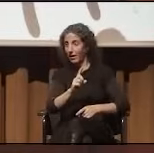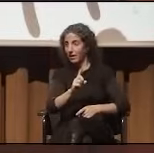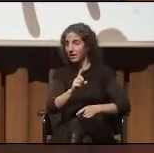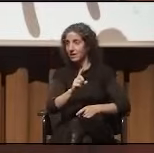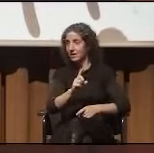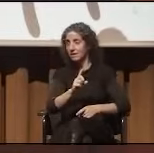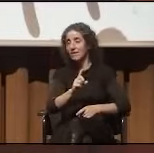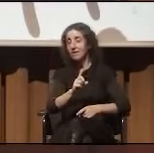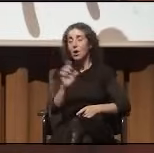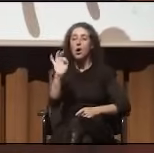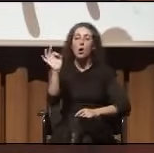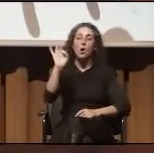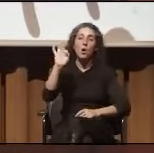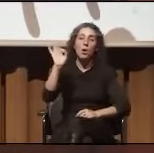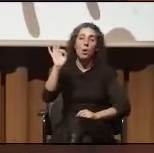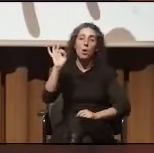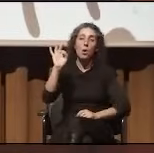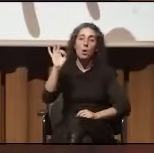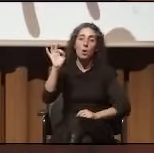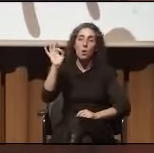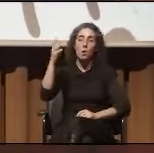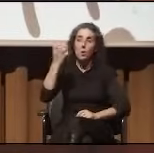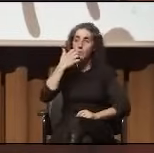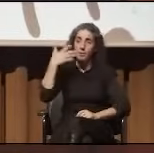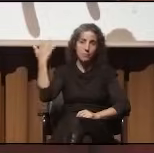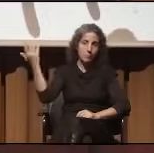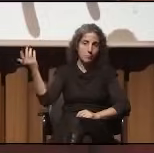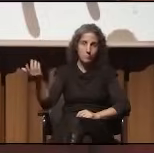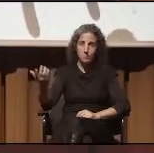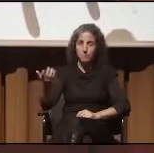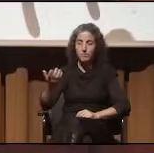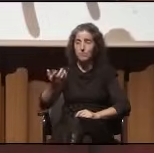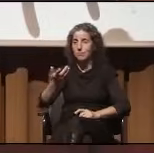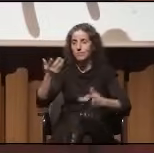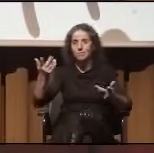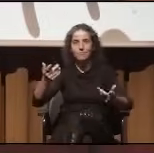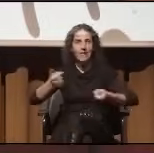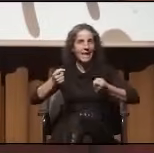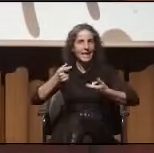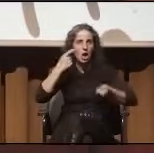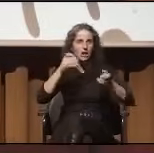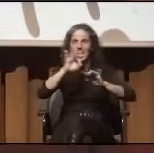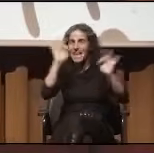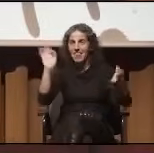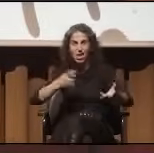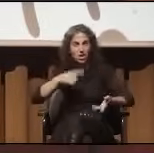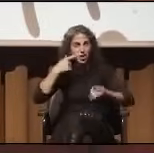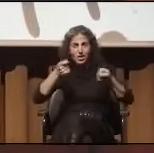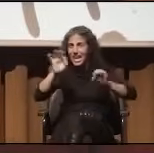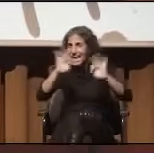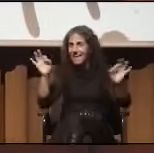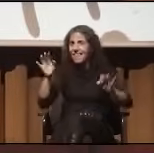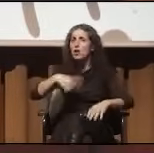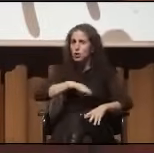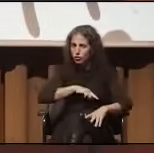está metabolizando el almuerzo de este mediodía. Y es lo que le está dando energía. O sea, no controlamos nada. Seamos conscientes de eso.